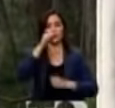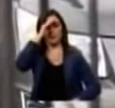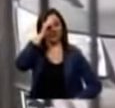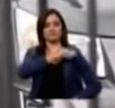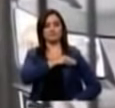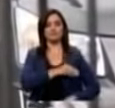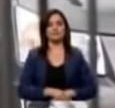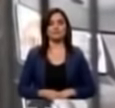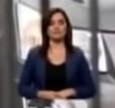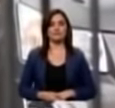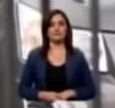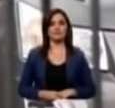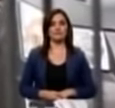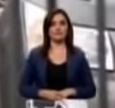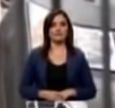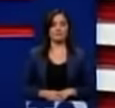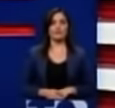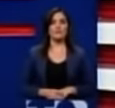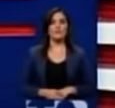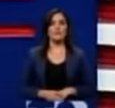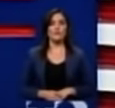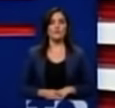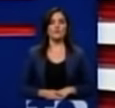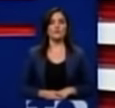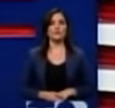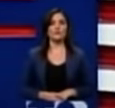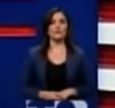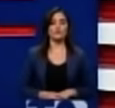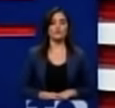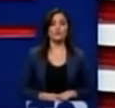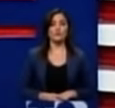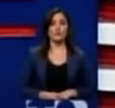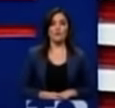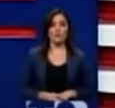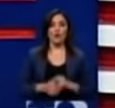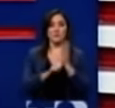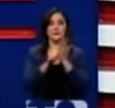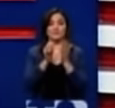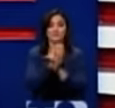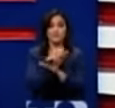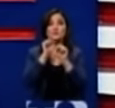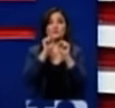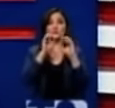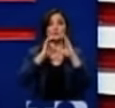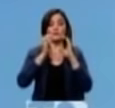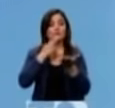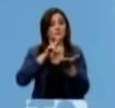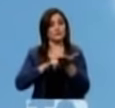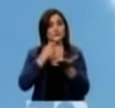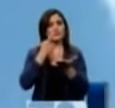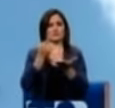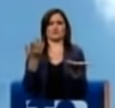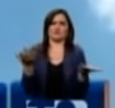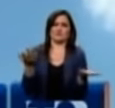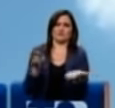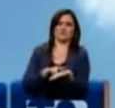ejército. Ana María Cañizares, 24 horas. Y a través de un comunicado, el Ministerio de Defensa insistió en que